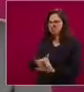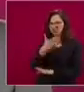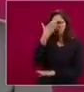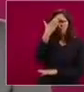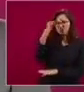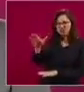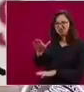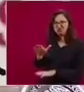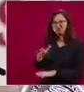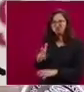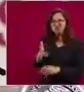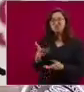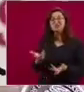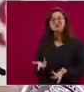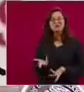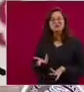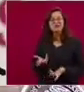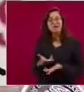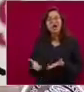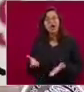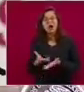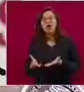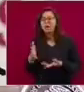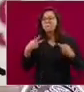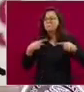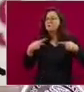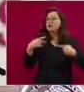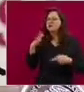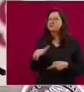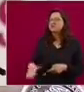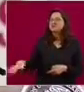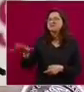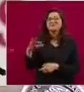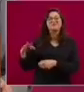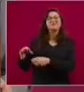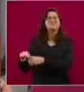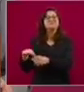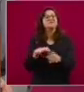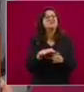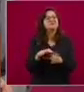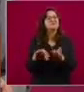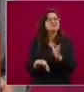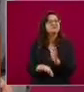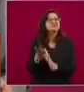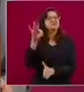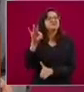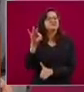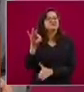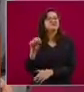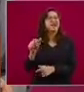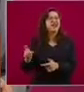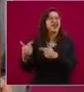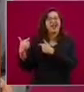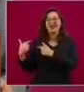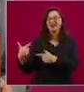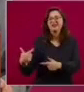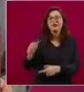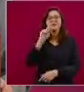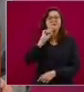del mismo movimiento al que pertenece el expresidente Evo Morales,